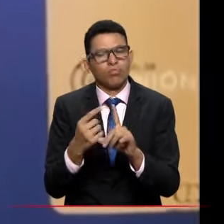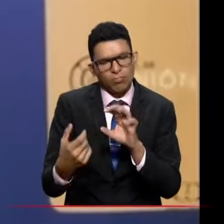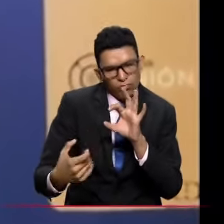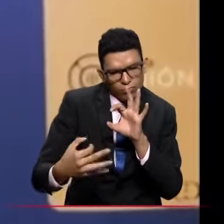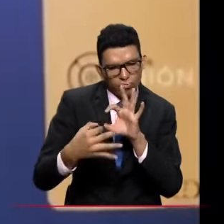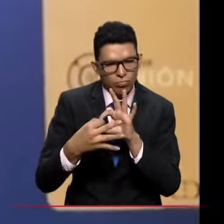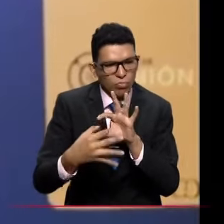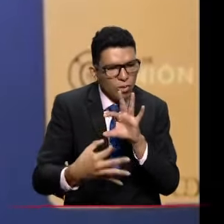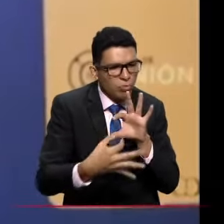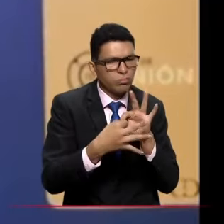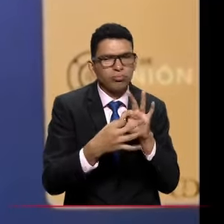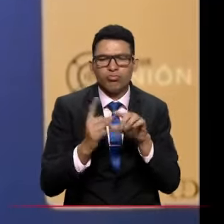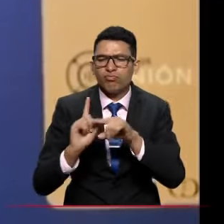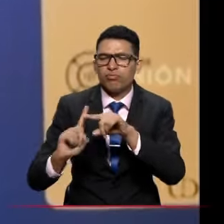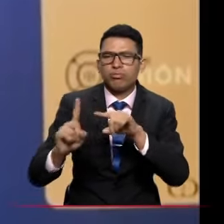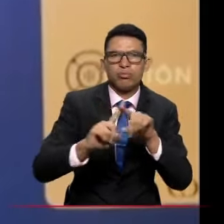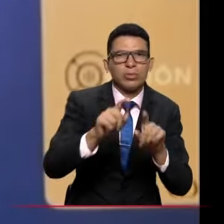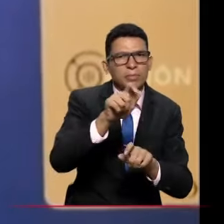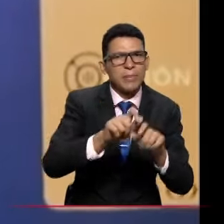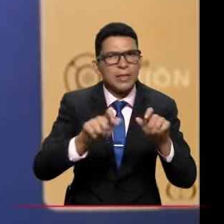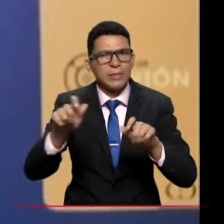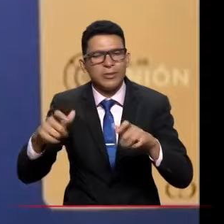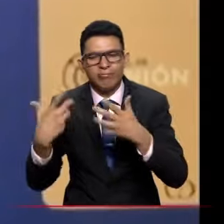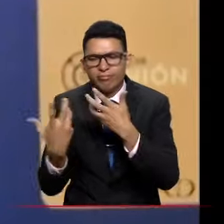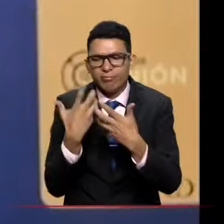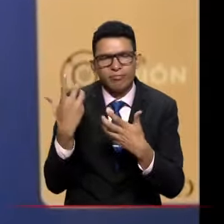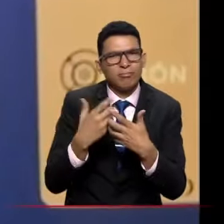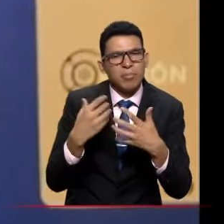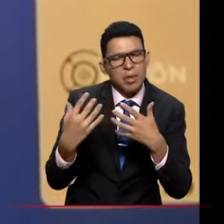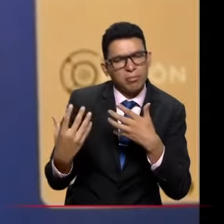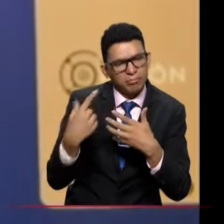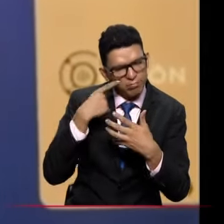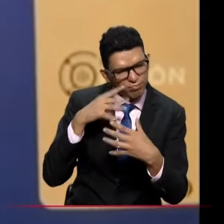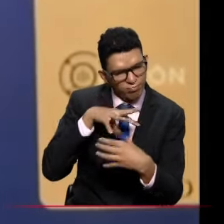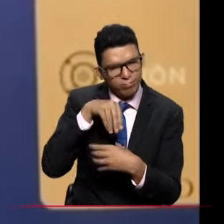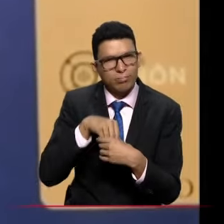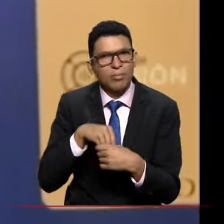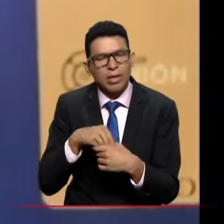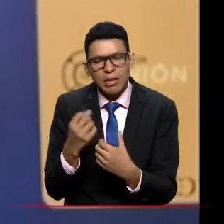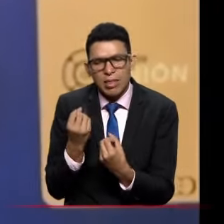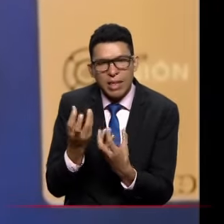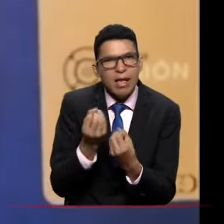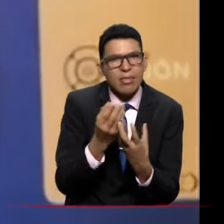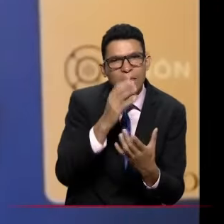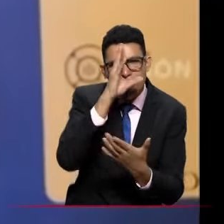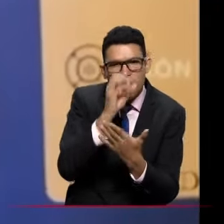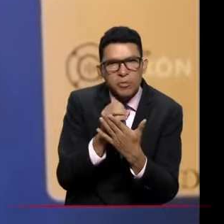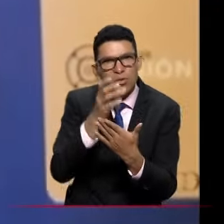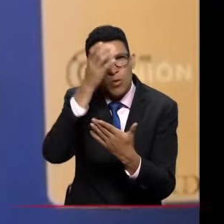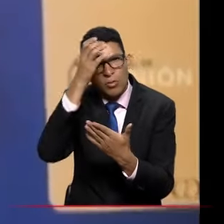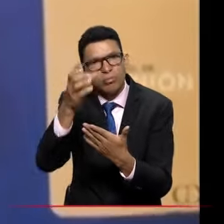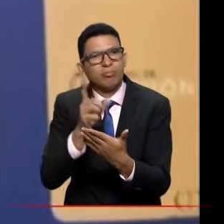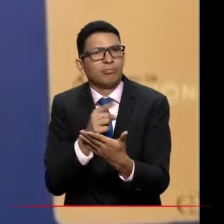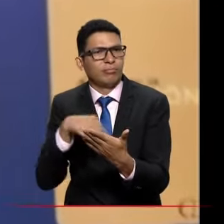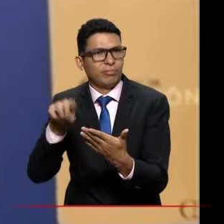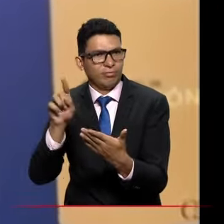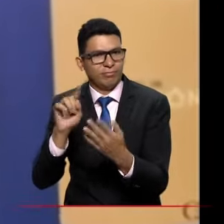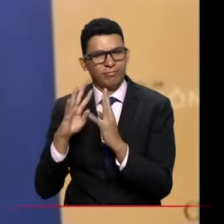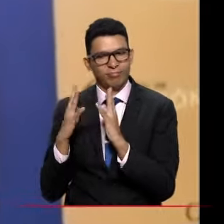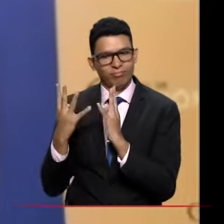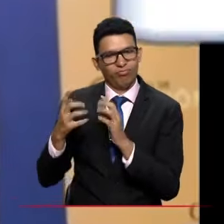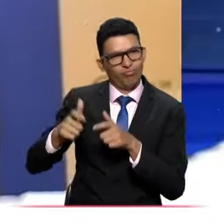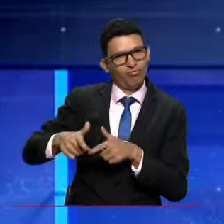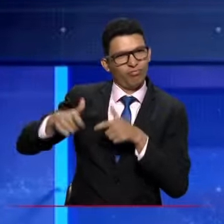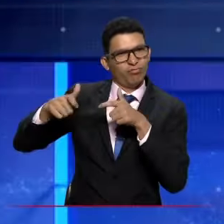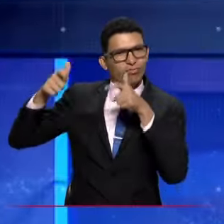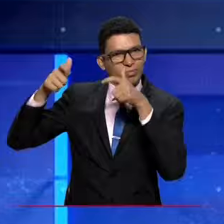vinculando a muchos actores de los diferentes sistemas a que le aporten sus opiniones, sus conceptos al Congreso de la